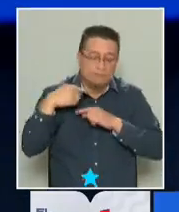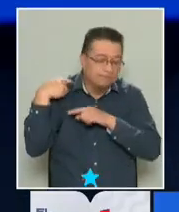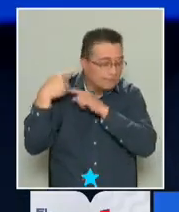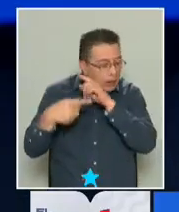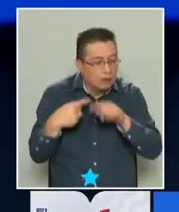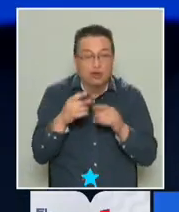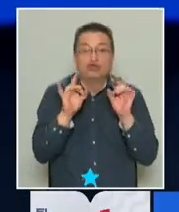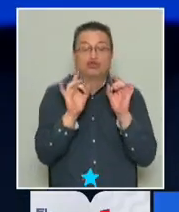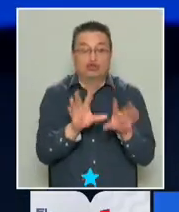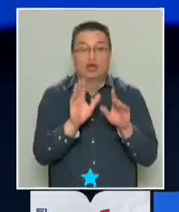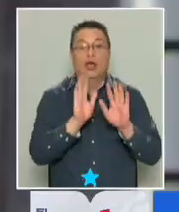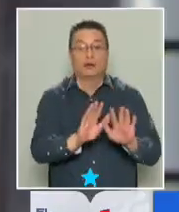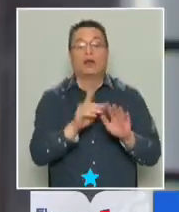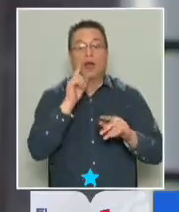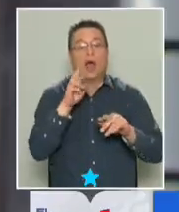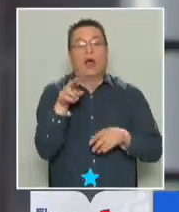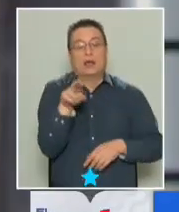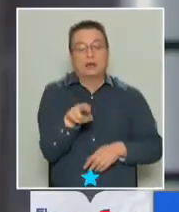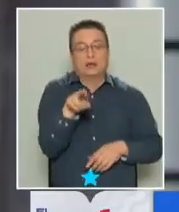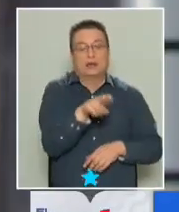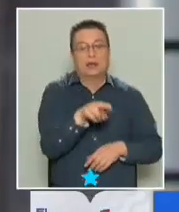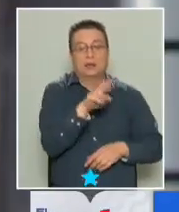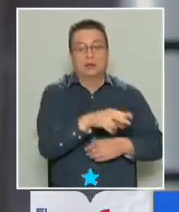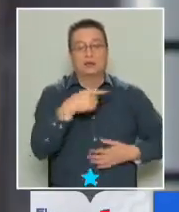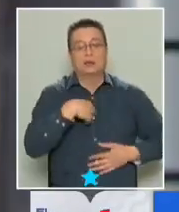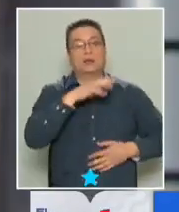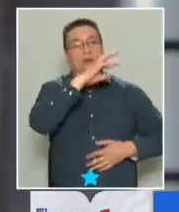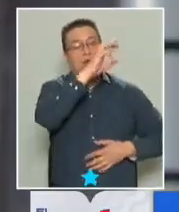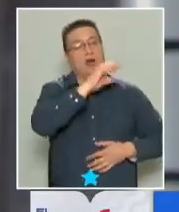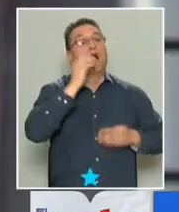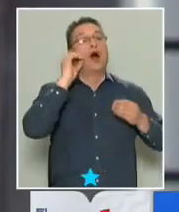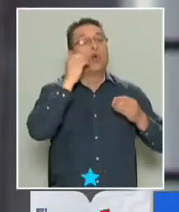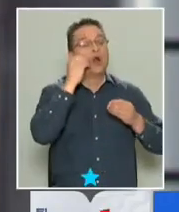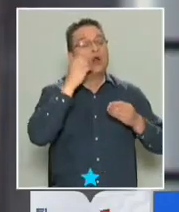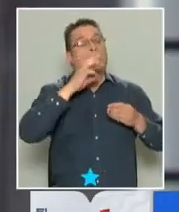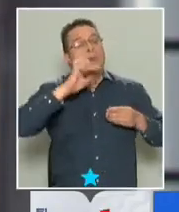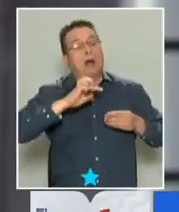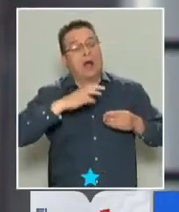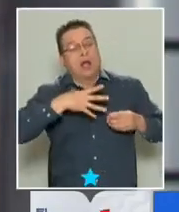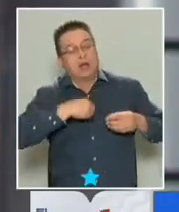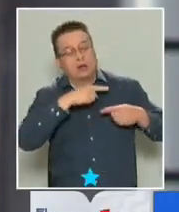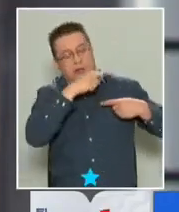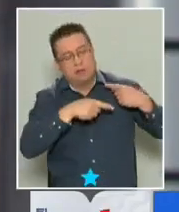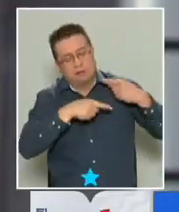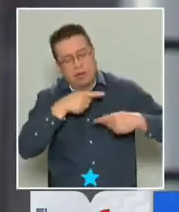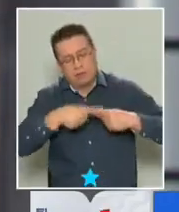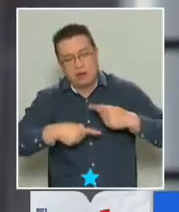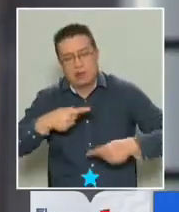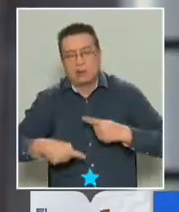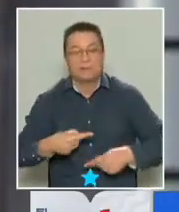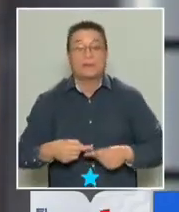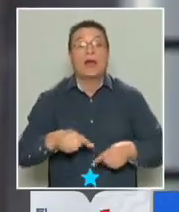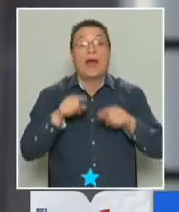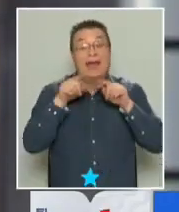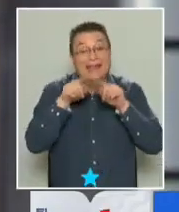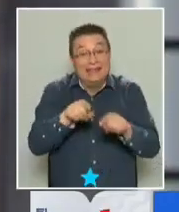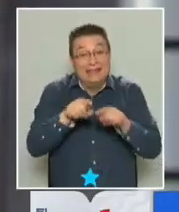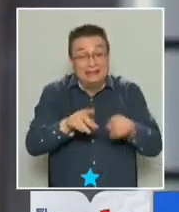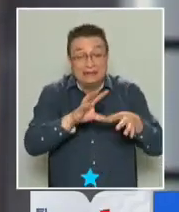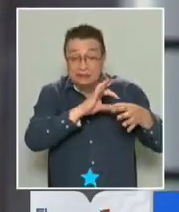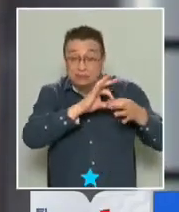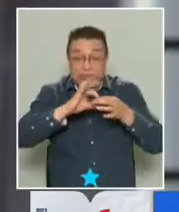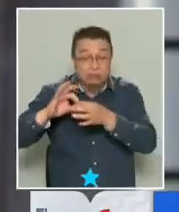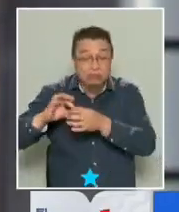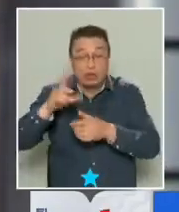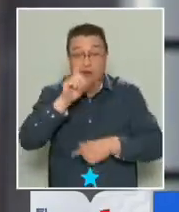exactamente que se han ido repitiendo de generación en generación y es ese conjunto de costumbres